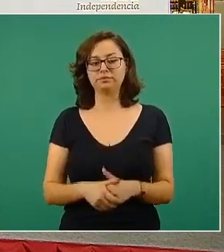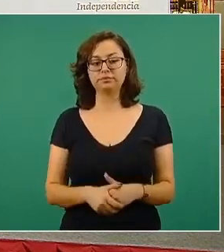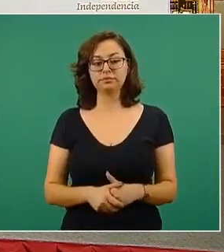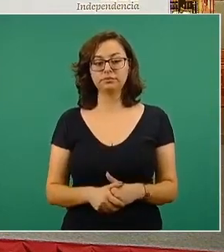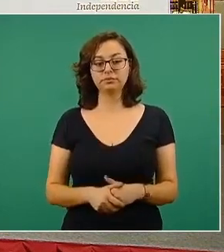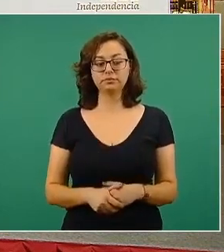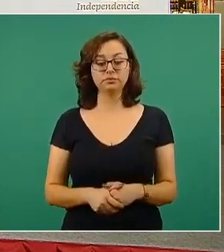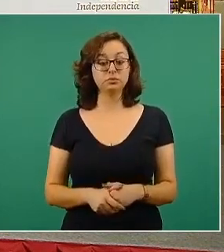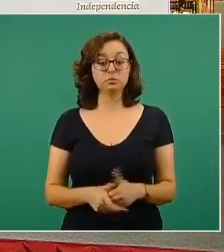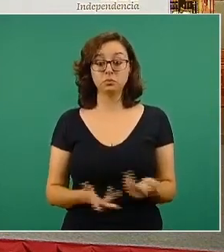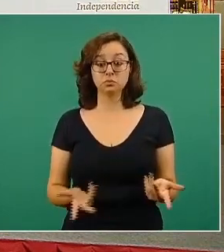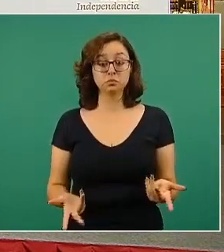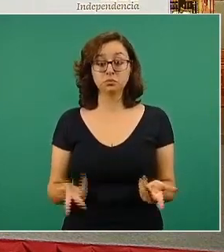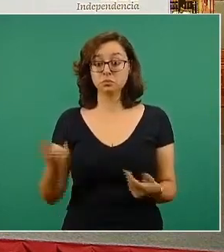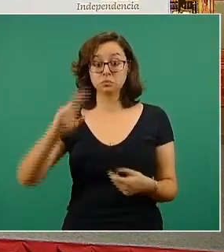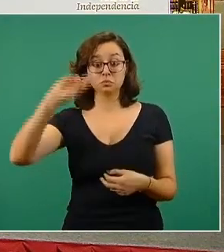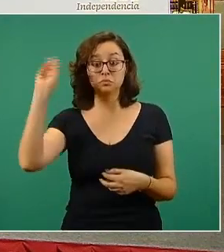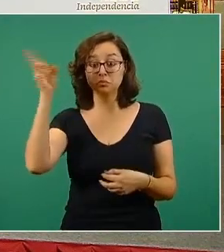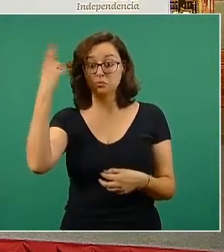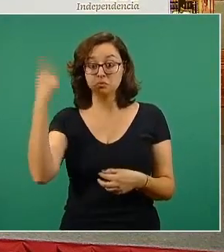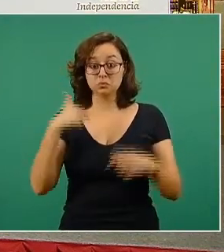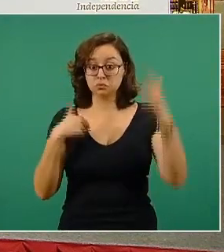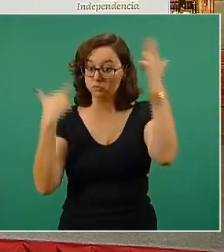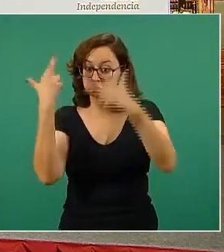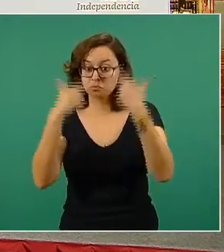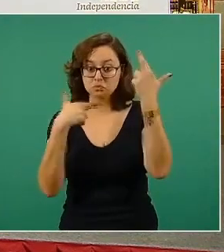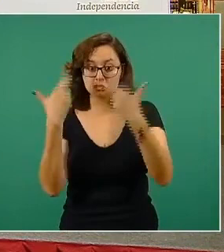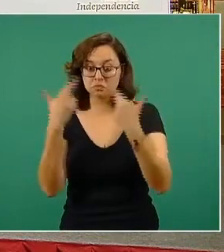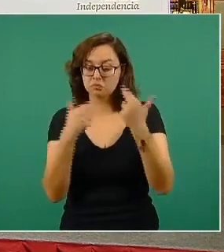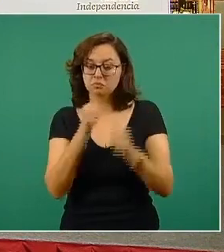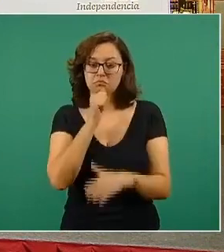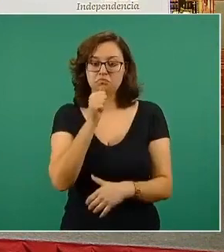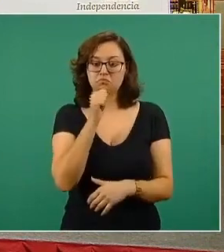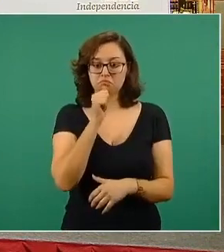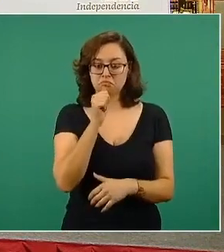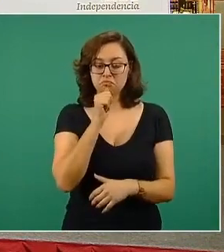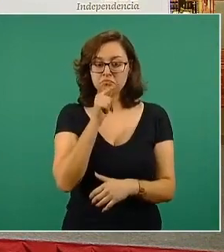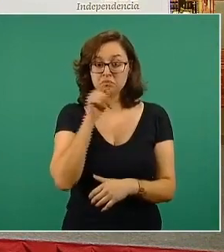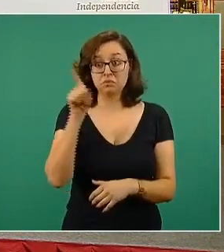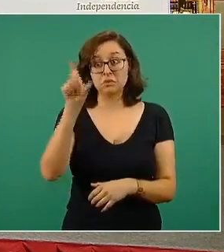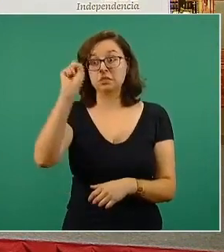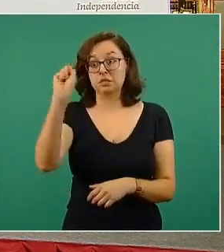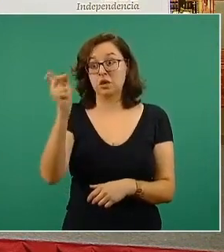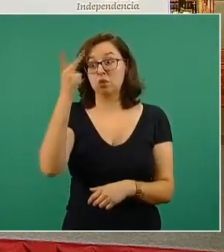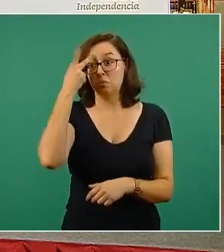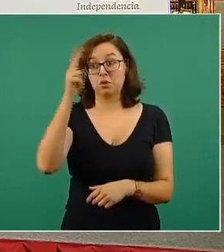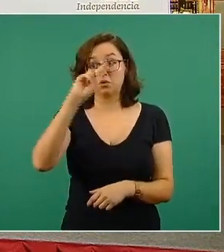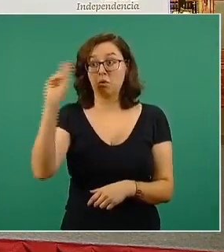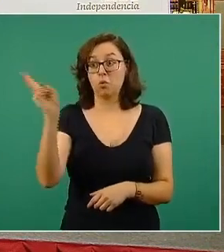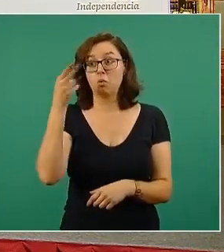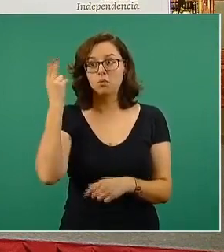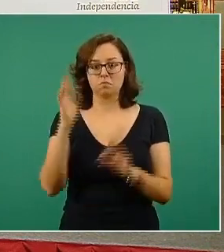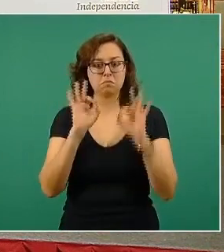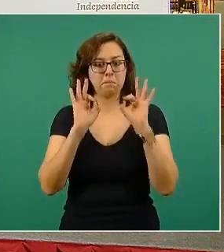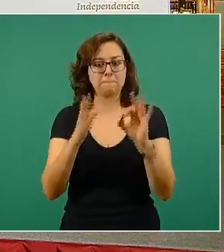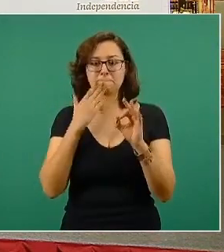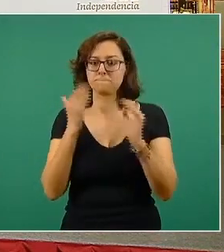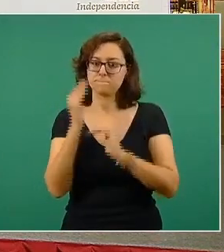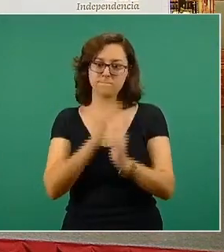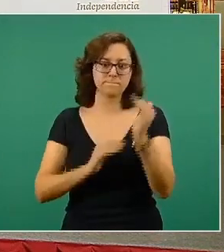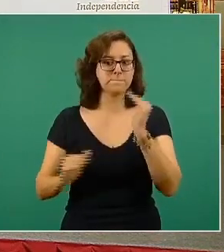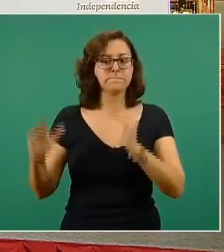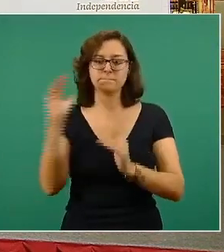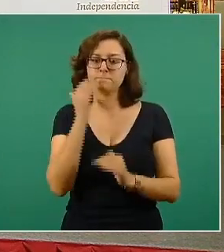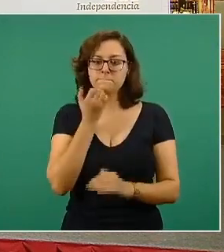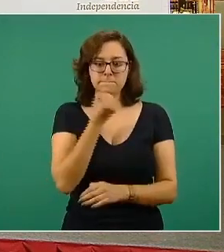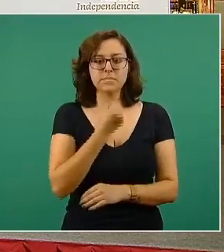No conozco el estudio, me dará mucho gusto conocerlo. La Universidad Autónoma de San Luis Potosí definitivamente es una universidad de alto talento, de